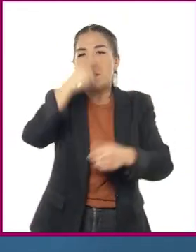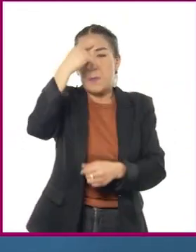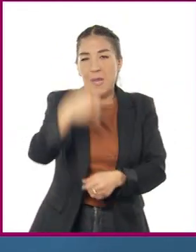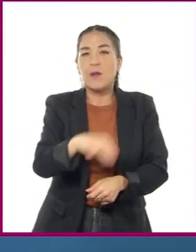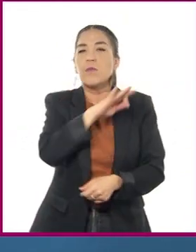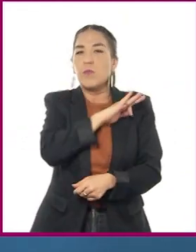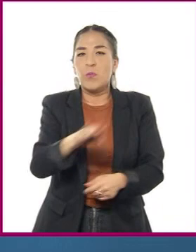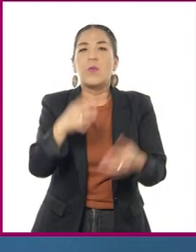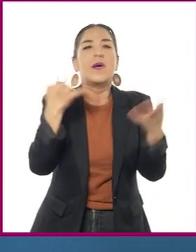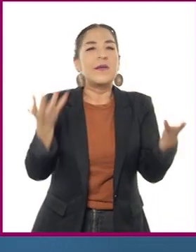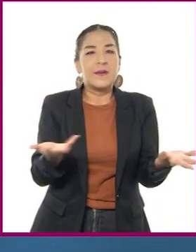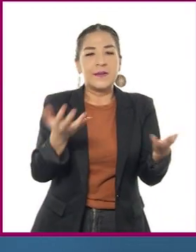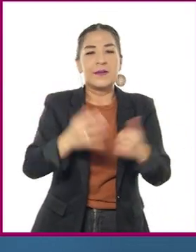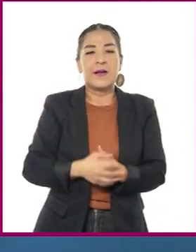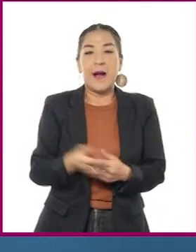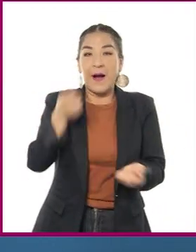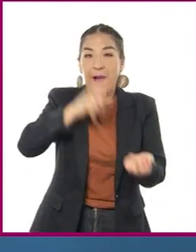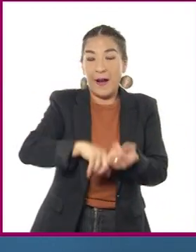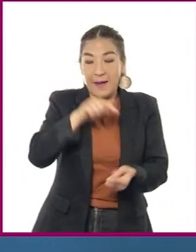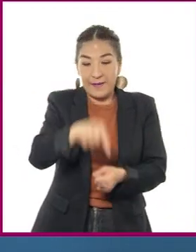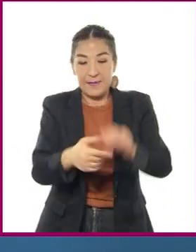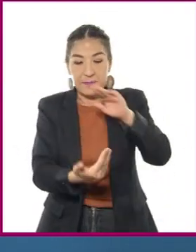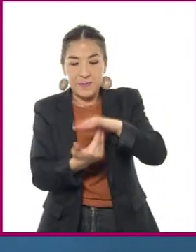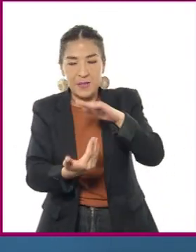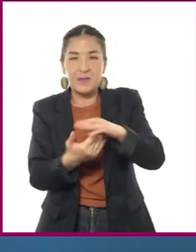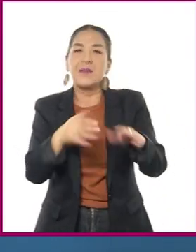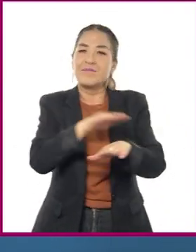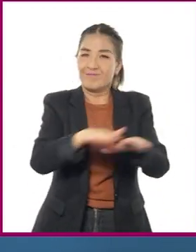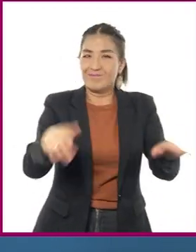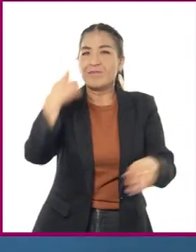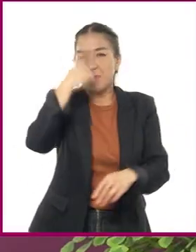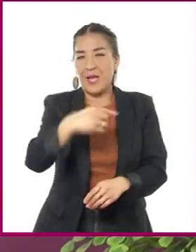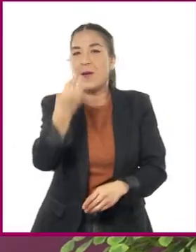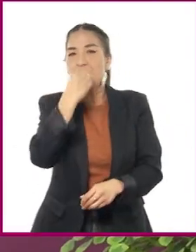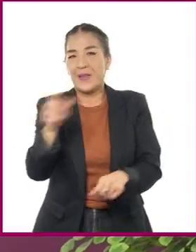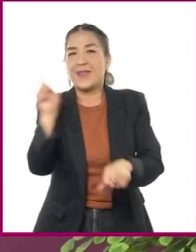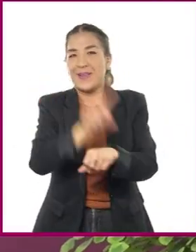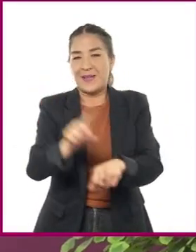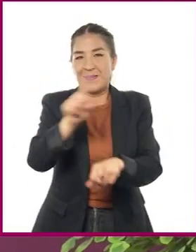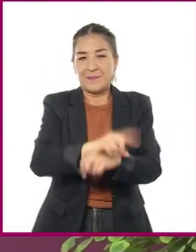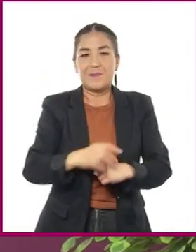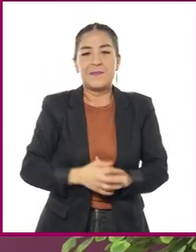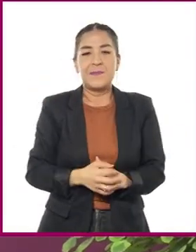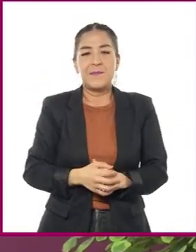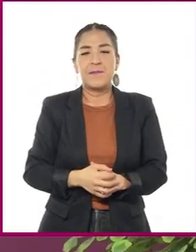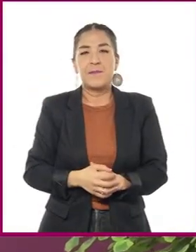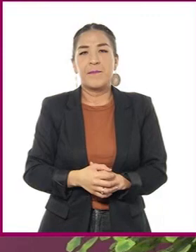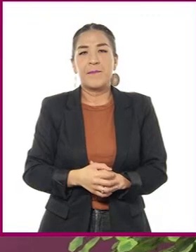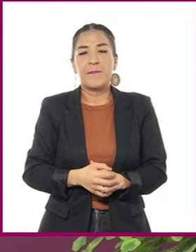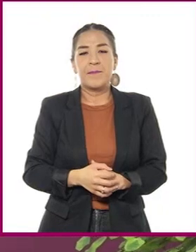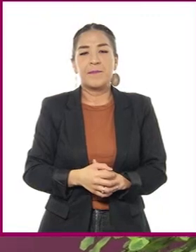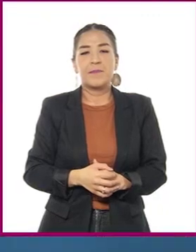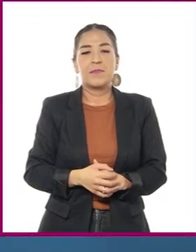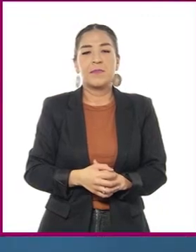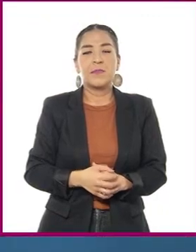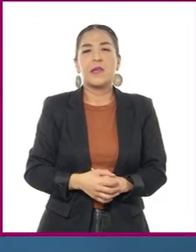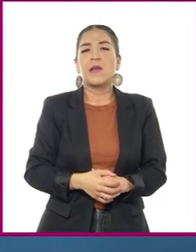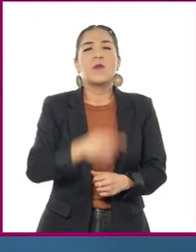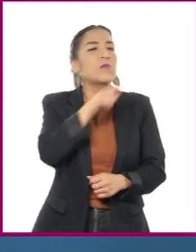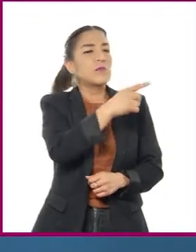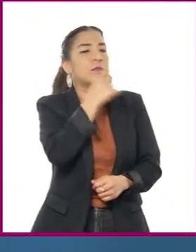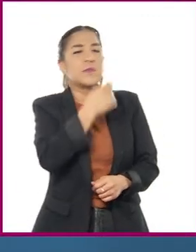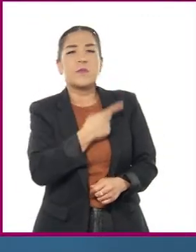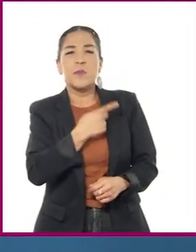que podamos tener en nuestra mesa los alimentos que consumimos. Y dígame, maestra, ¿cómo es